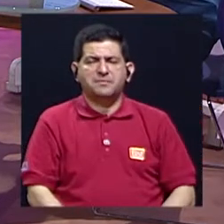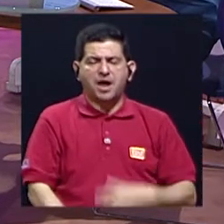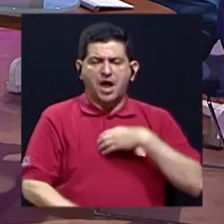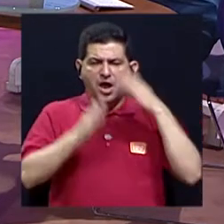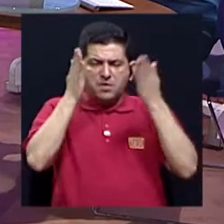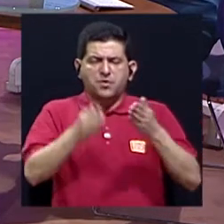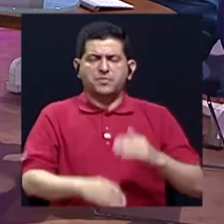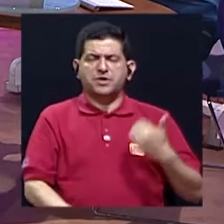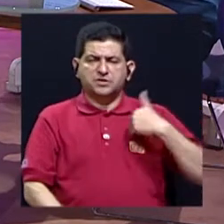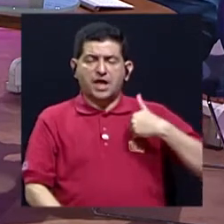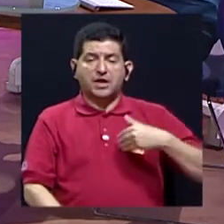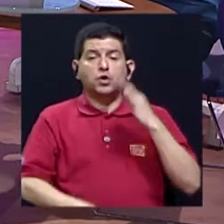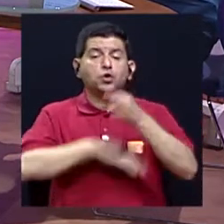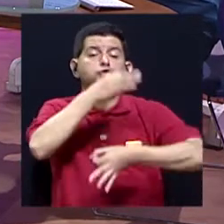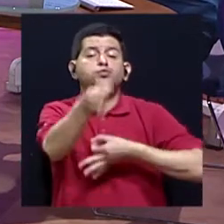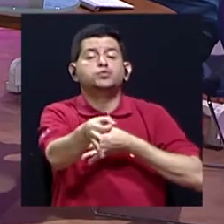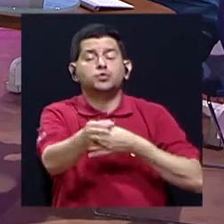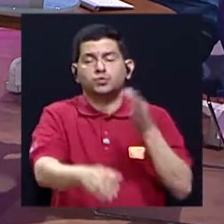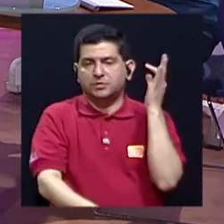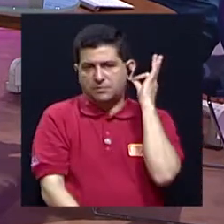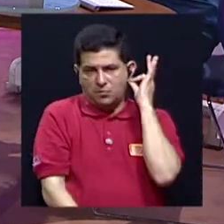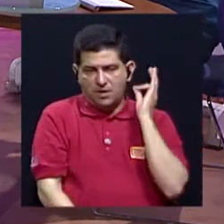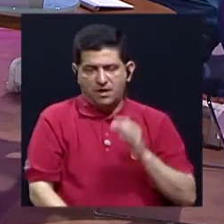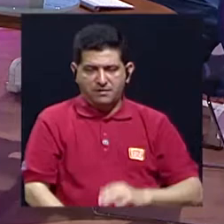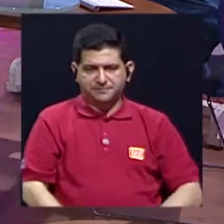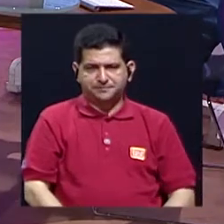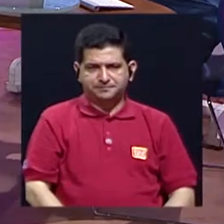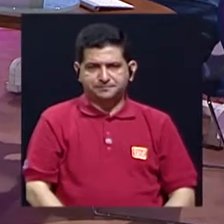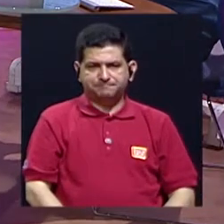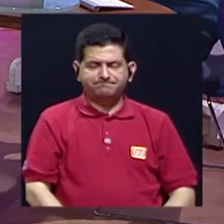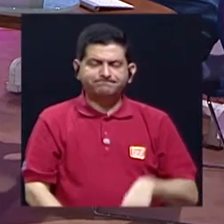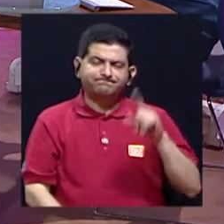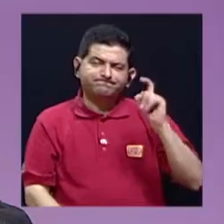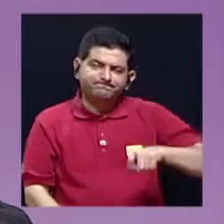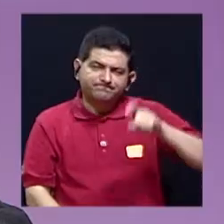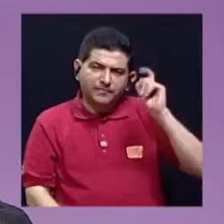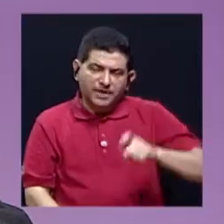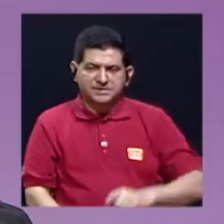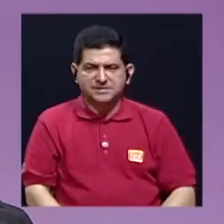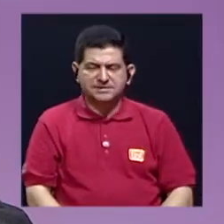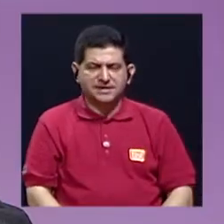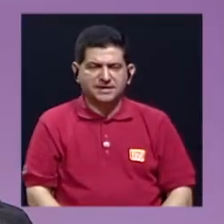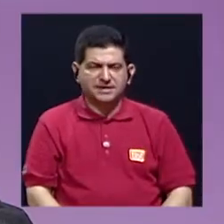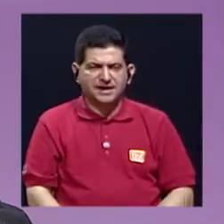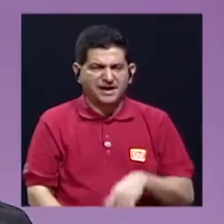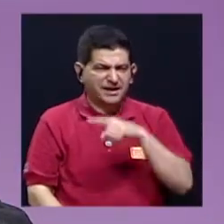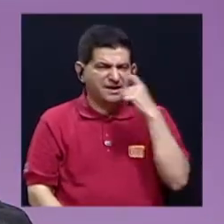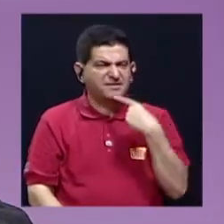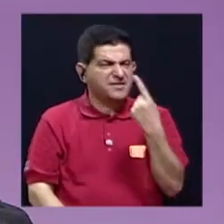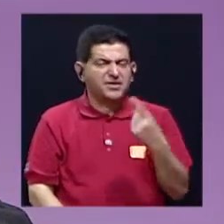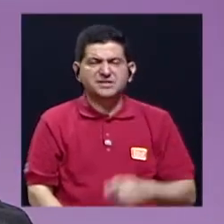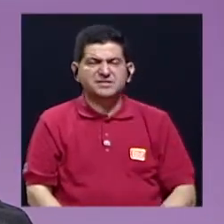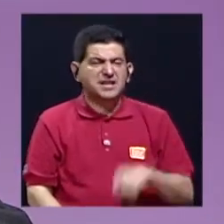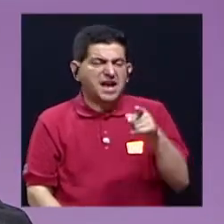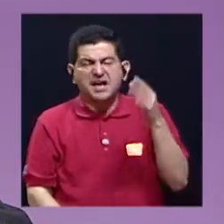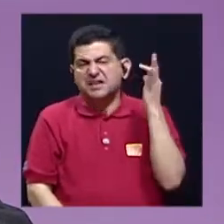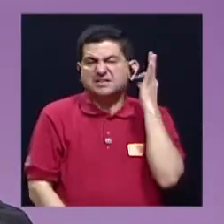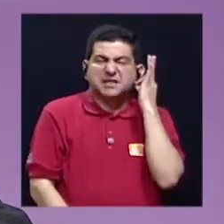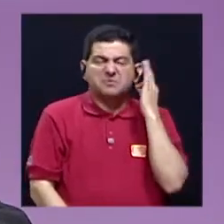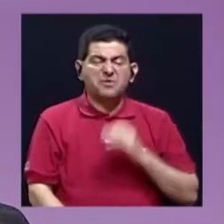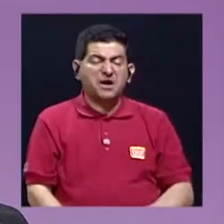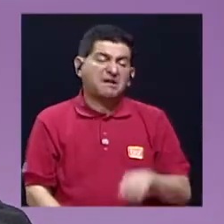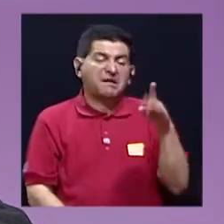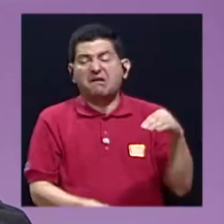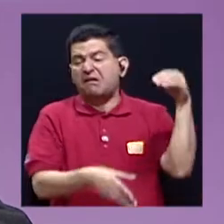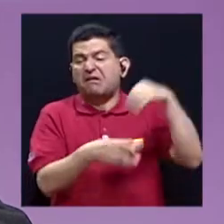eran hombres y la suplente, la mujer, ¿verdad? Entonces hay que meter... Y qué fea la expresión, a veces no he escuchado, a esa vieja de relleno, de